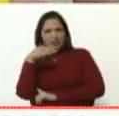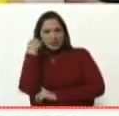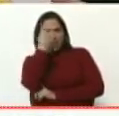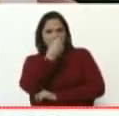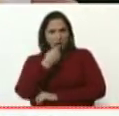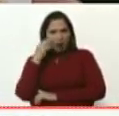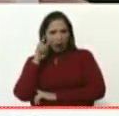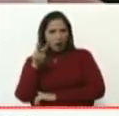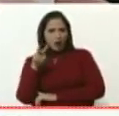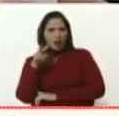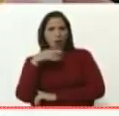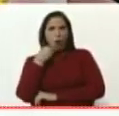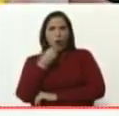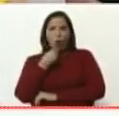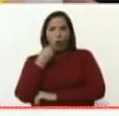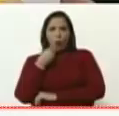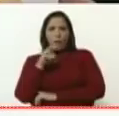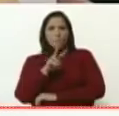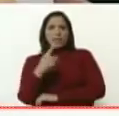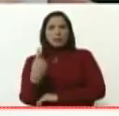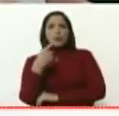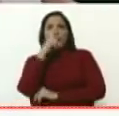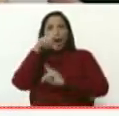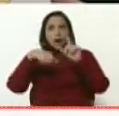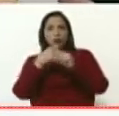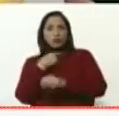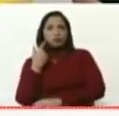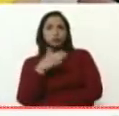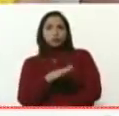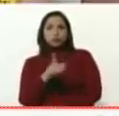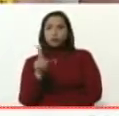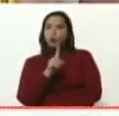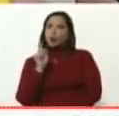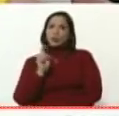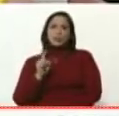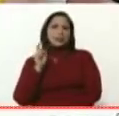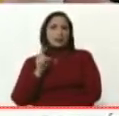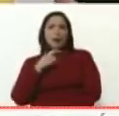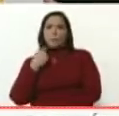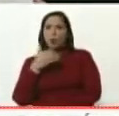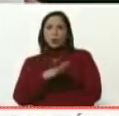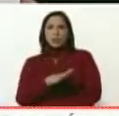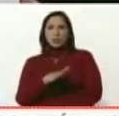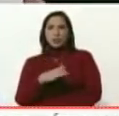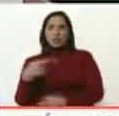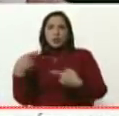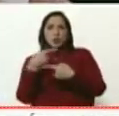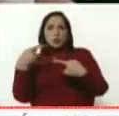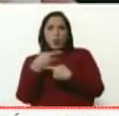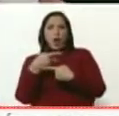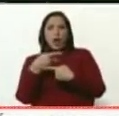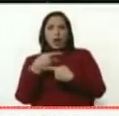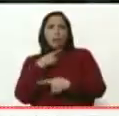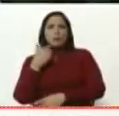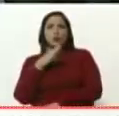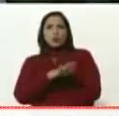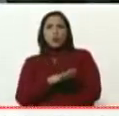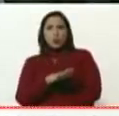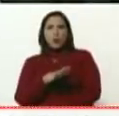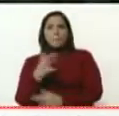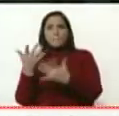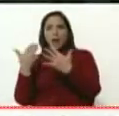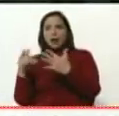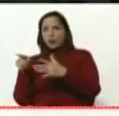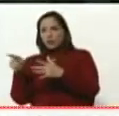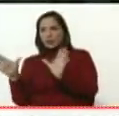Piensa en este muchacho de 21 años, que no merecía morir como murió en manos de estos criminales la madrugada